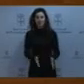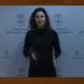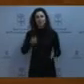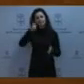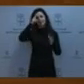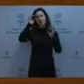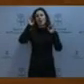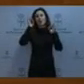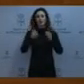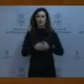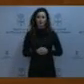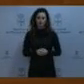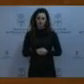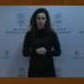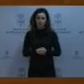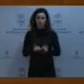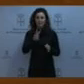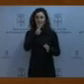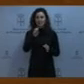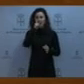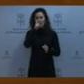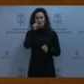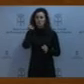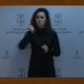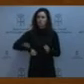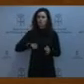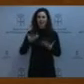lógico, 30 años son muchos,